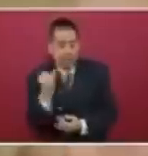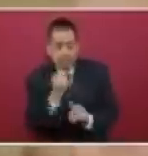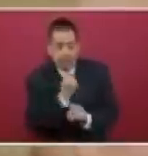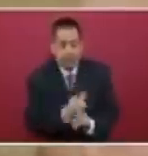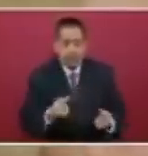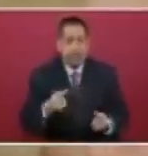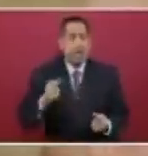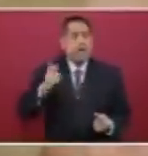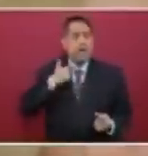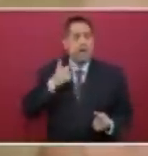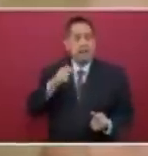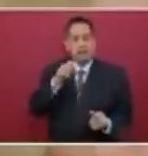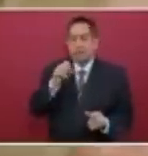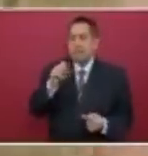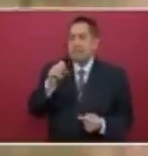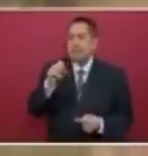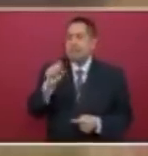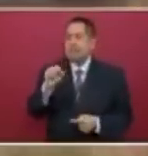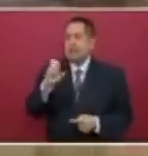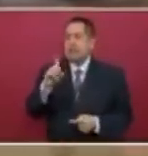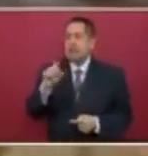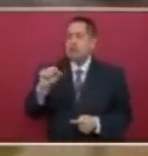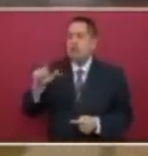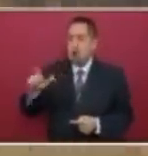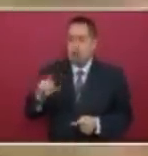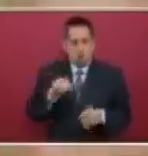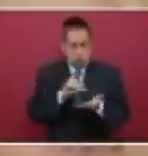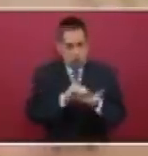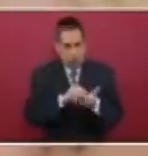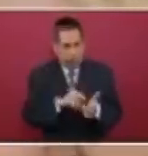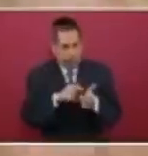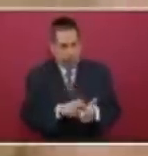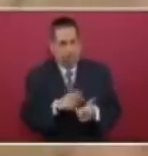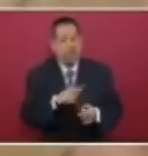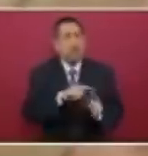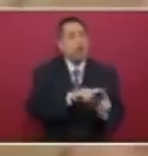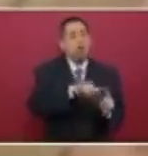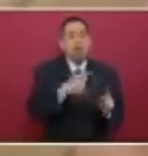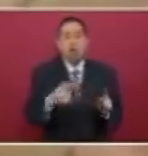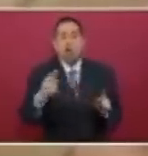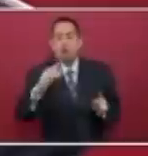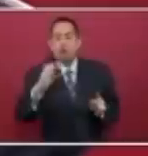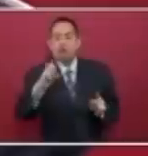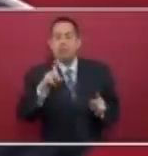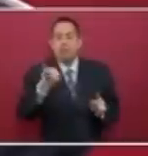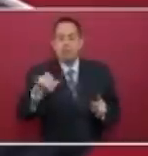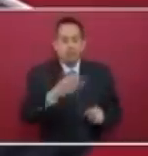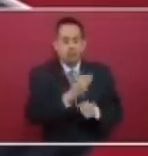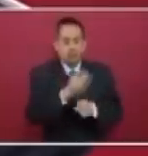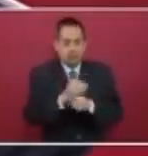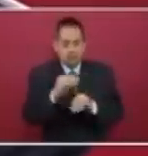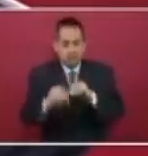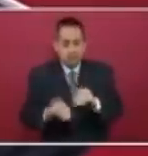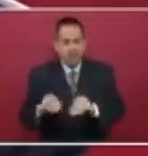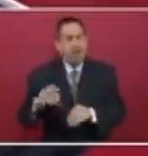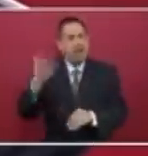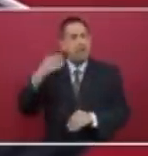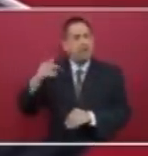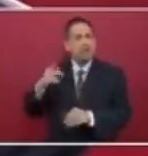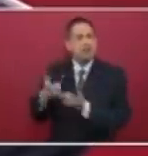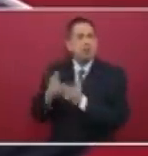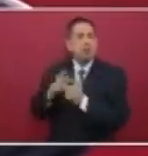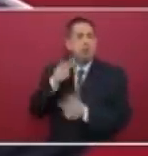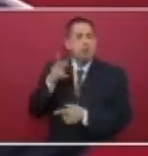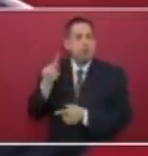antigua secretaria de desarrollo social y se regula se regularizarán los cendis promovidos por el partido del trabajo ambos